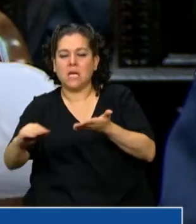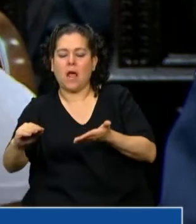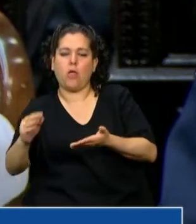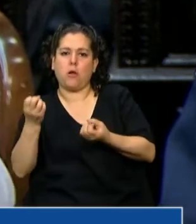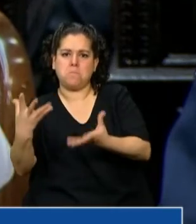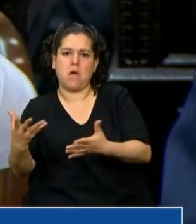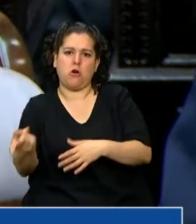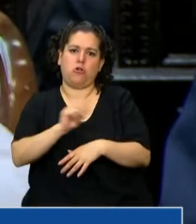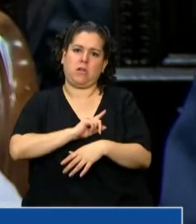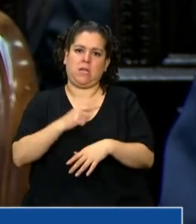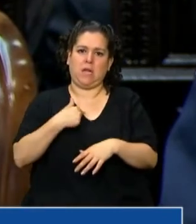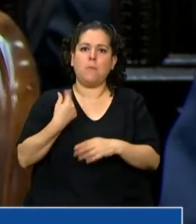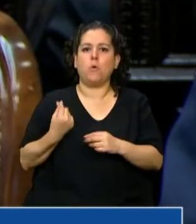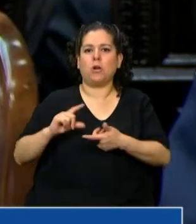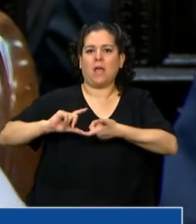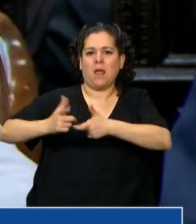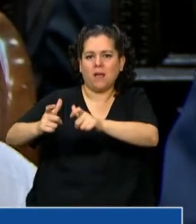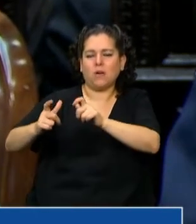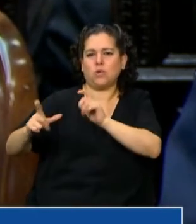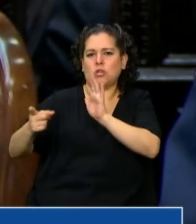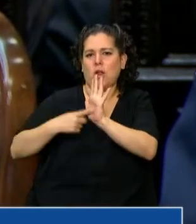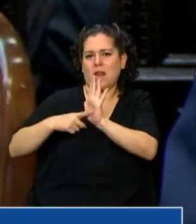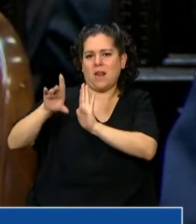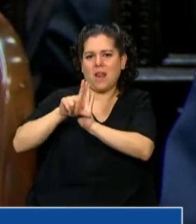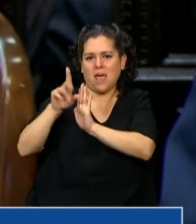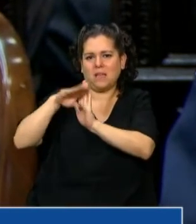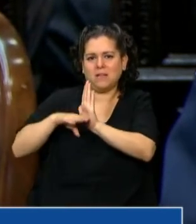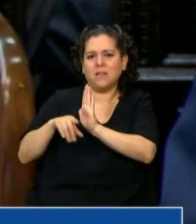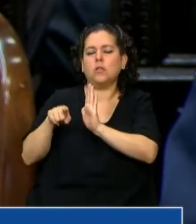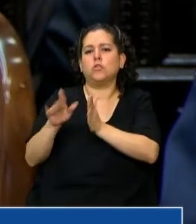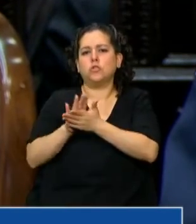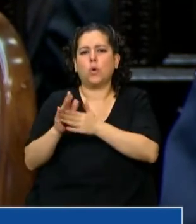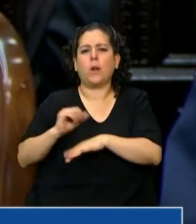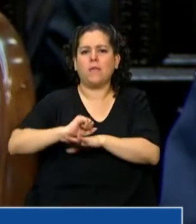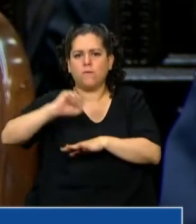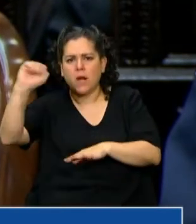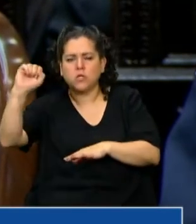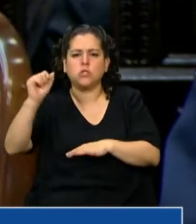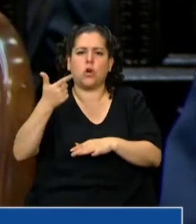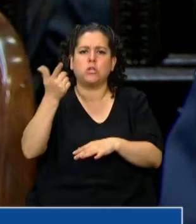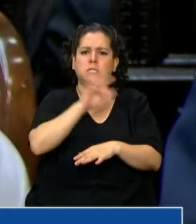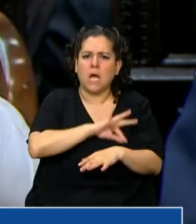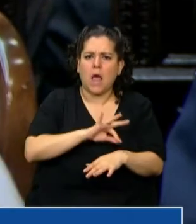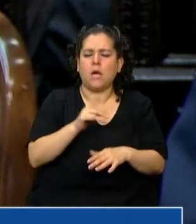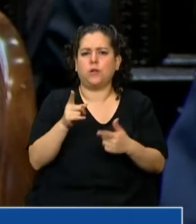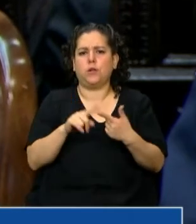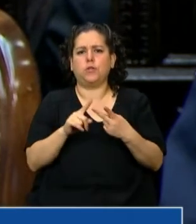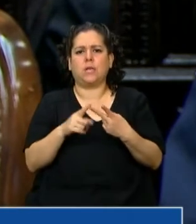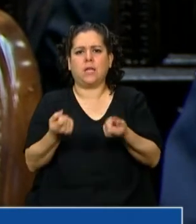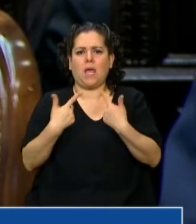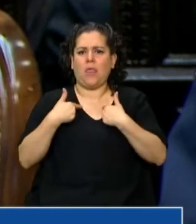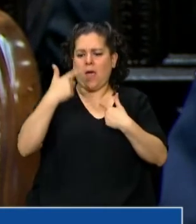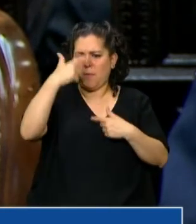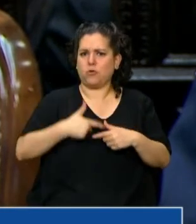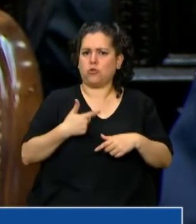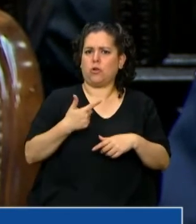establece una mejora respecto al índice actual de la ley, que establece el menor relación entre inflación y salarios, que le garantice al